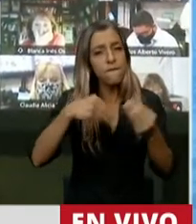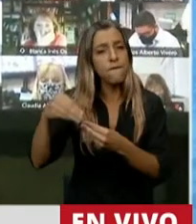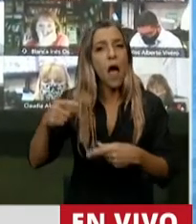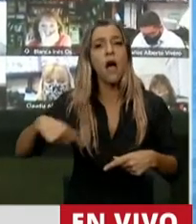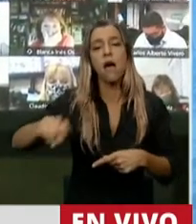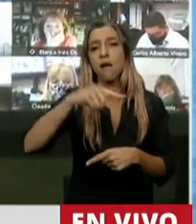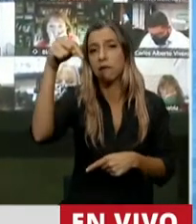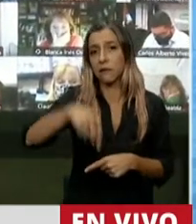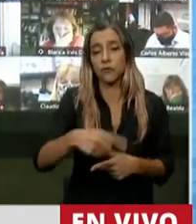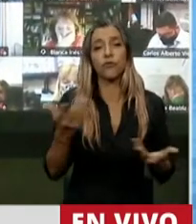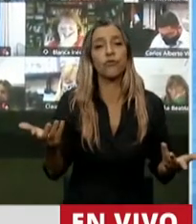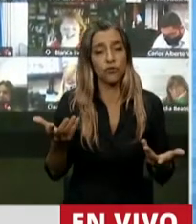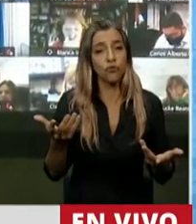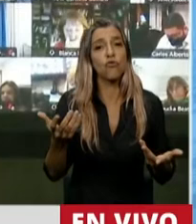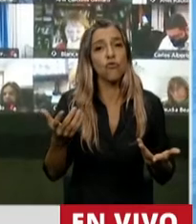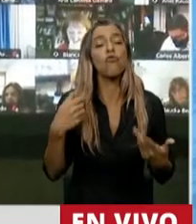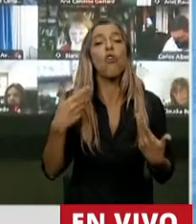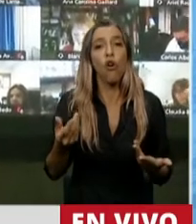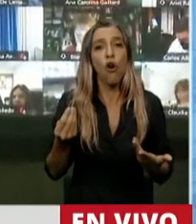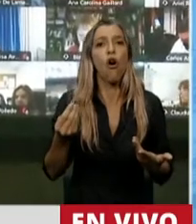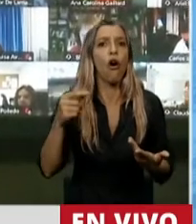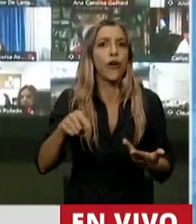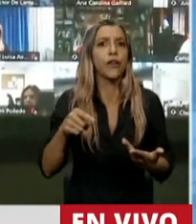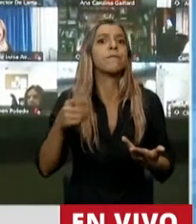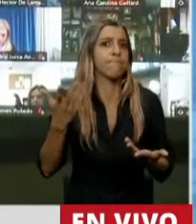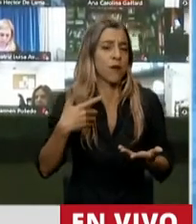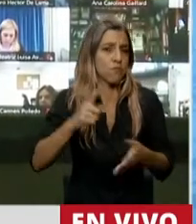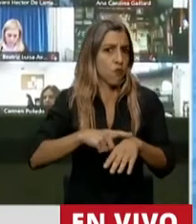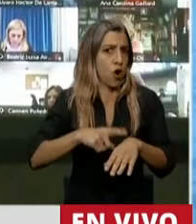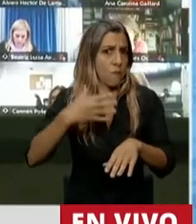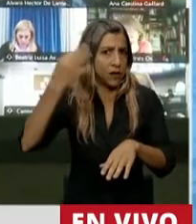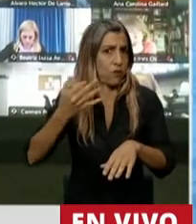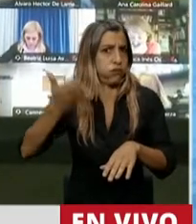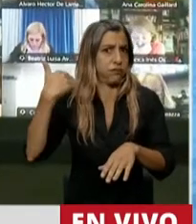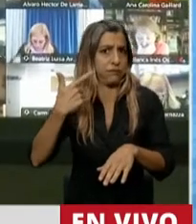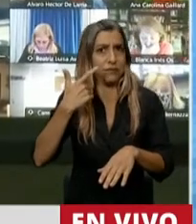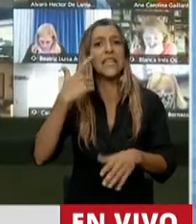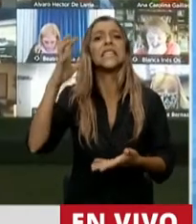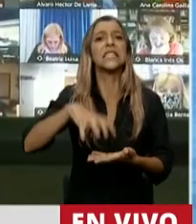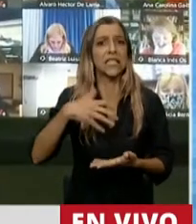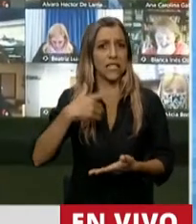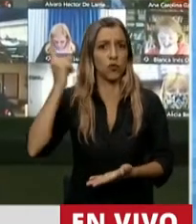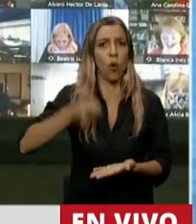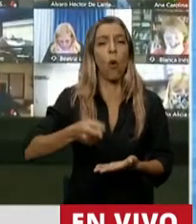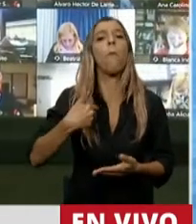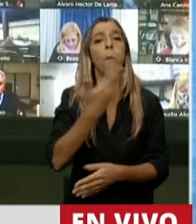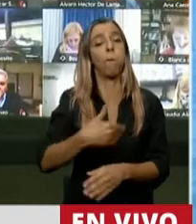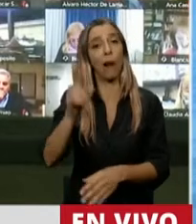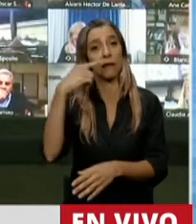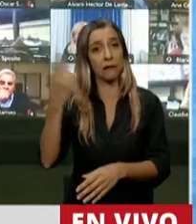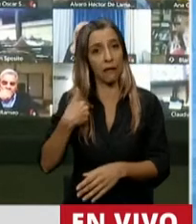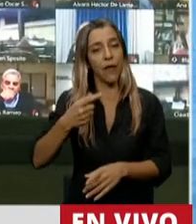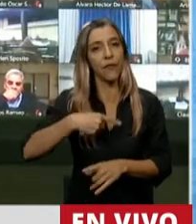decisión unilateral del Instituto, en medio de un pedido del propio Presidente de la Nación de